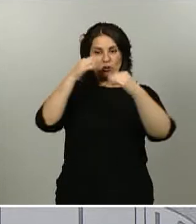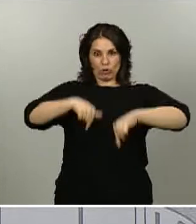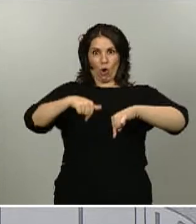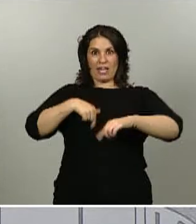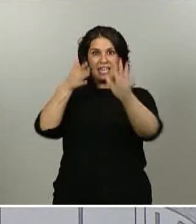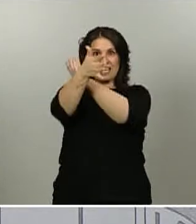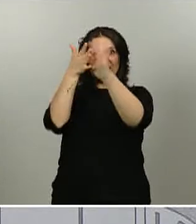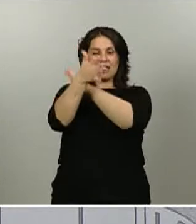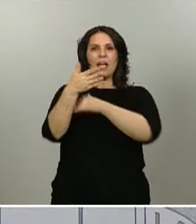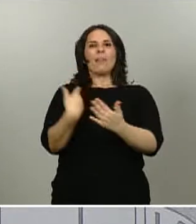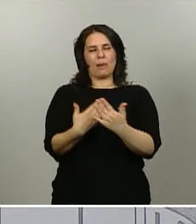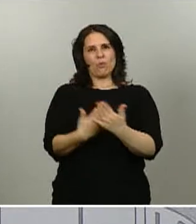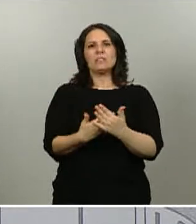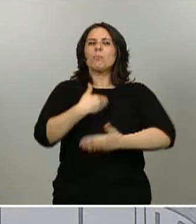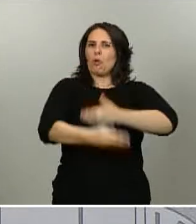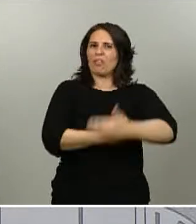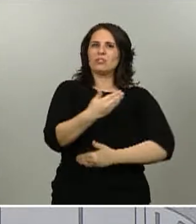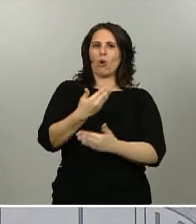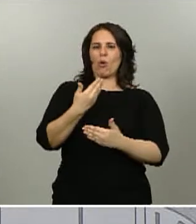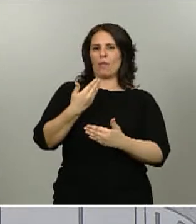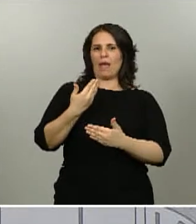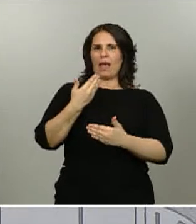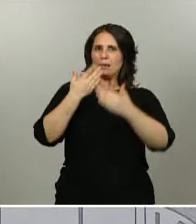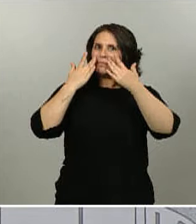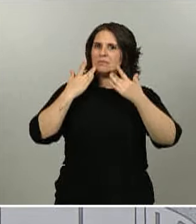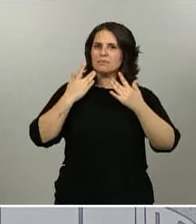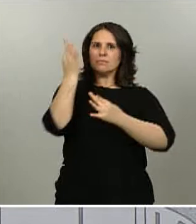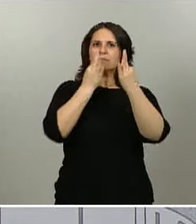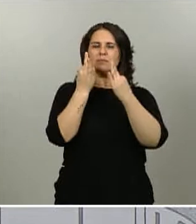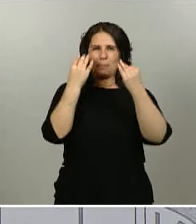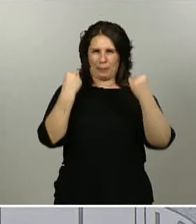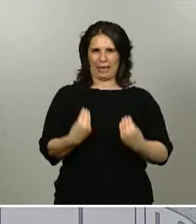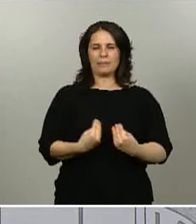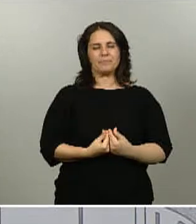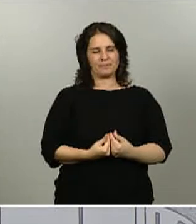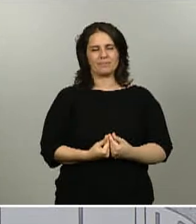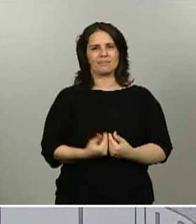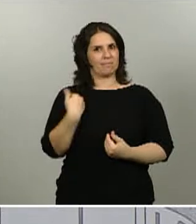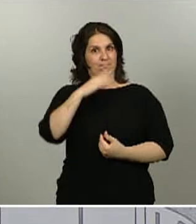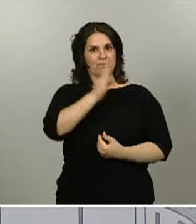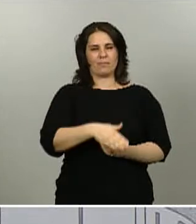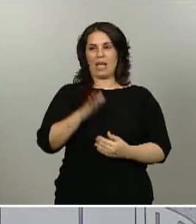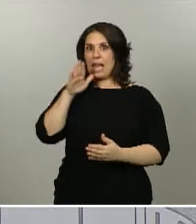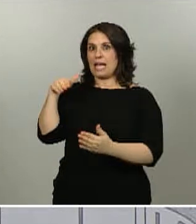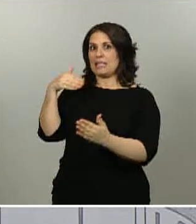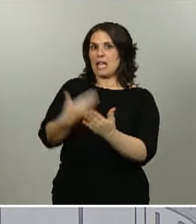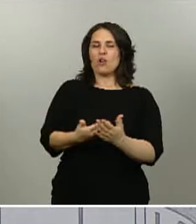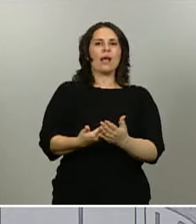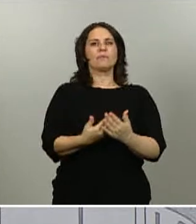validación. Sin más, vamos a entrar ya en los datos. Hasta la fecha estábamos dando datos de